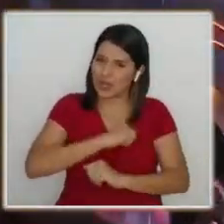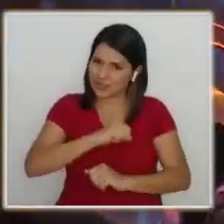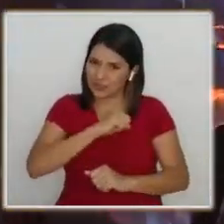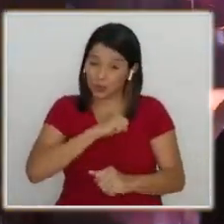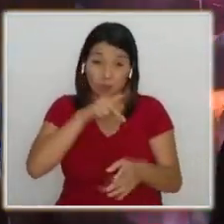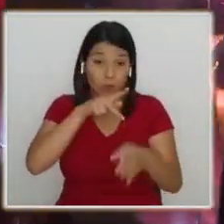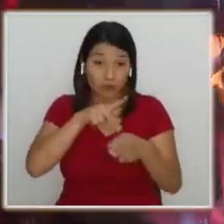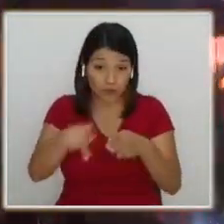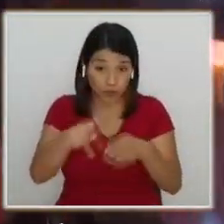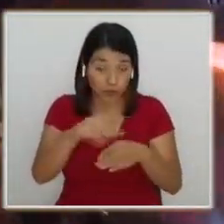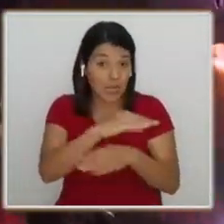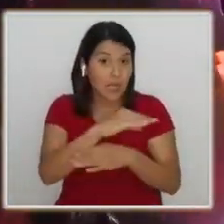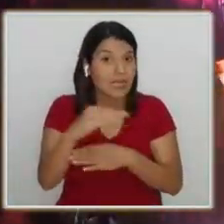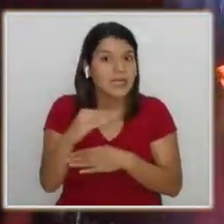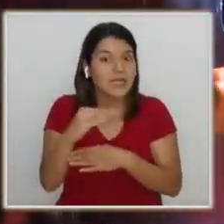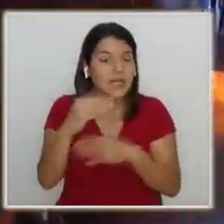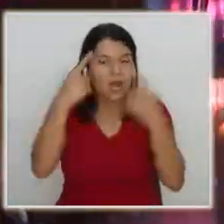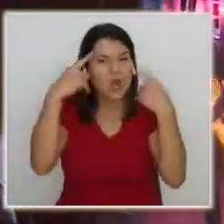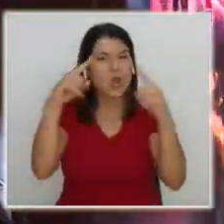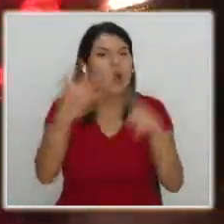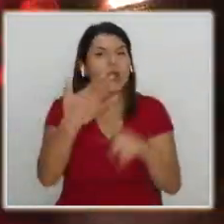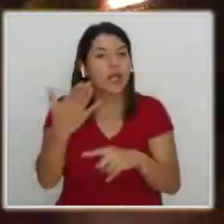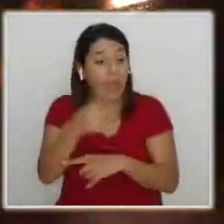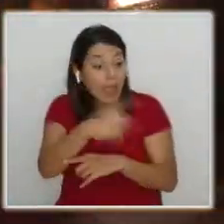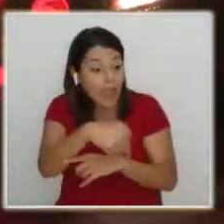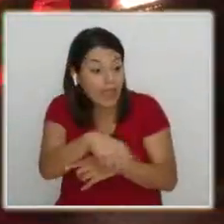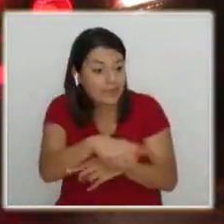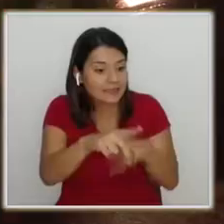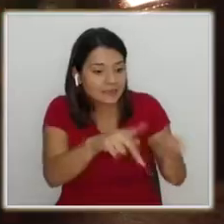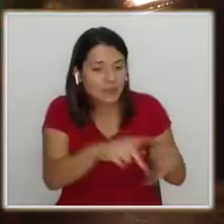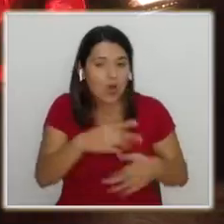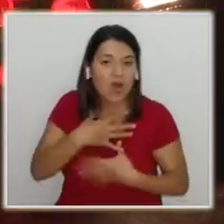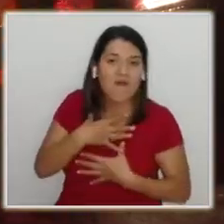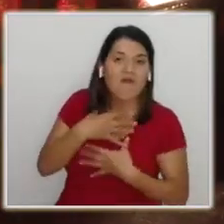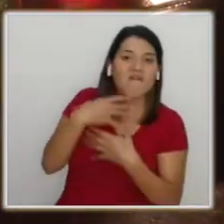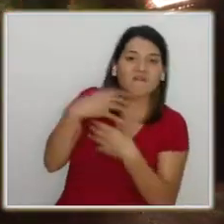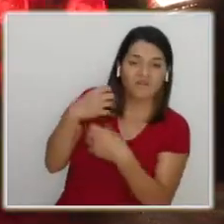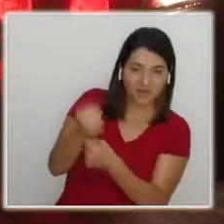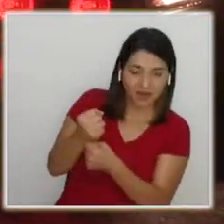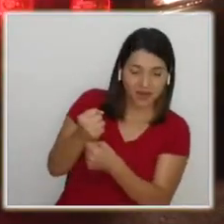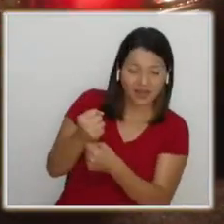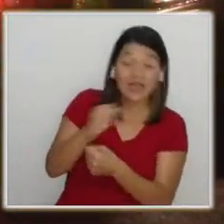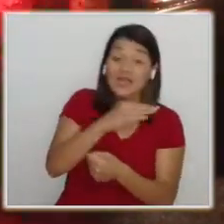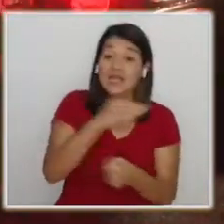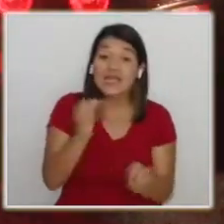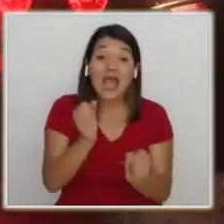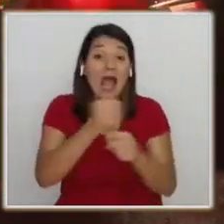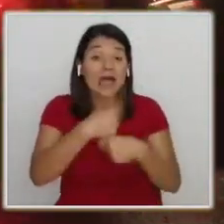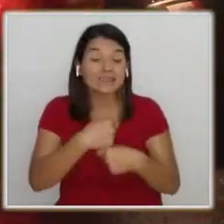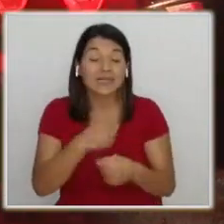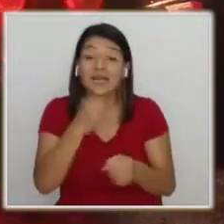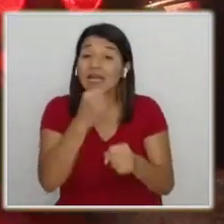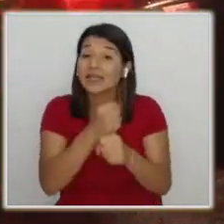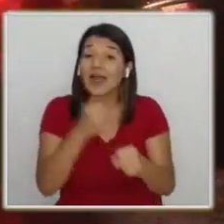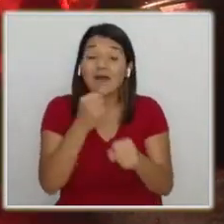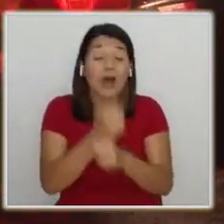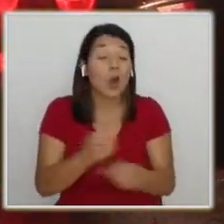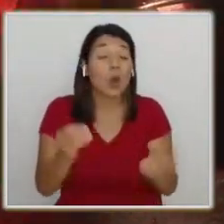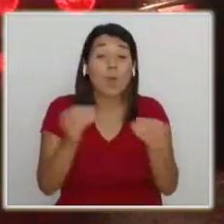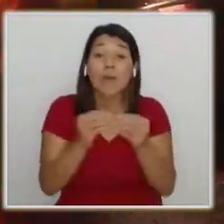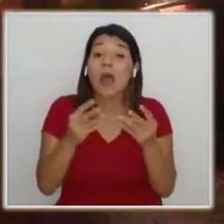ganar la confianza de esas personas y hacer el trabajo lo más rápido posible